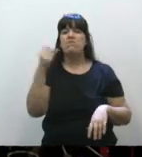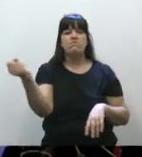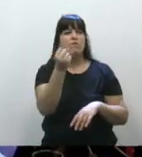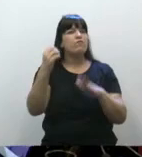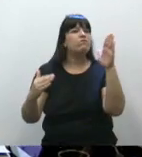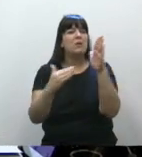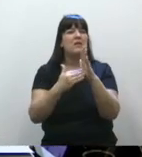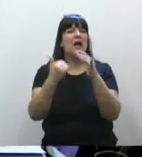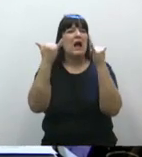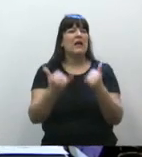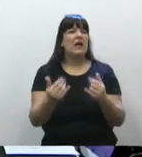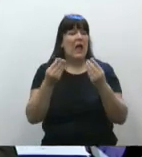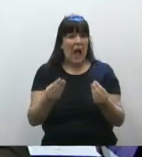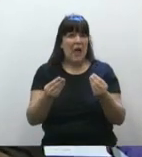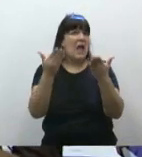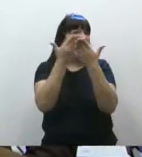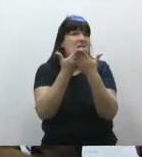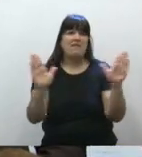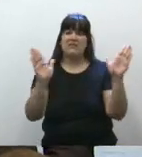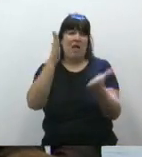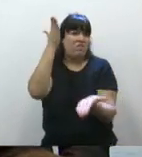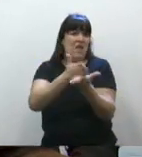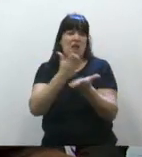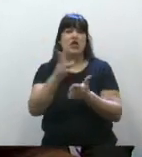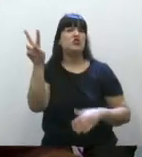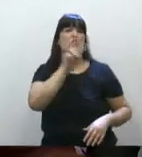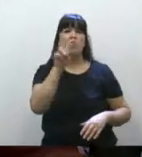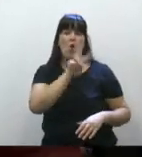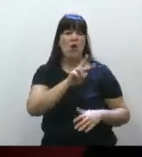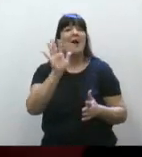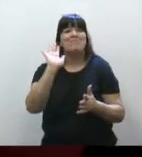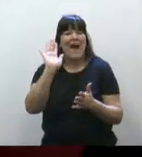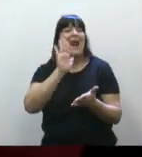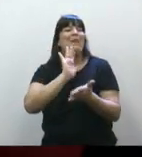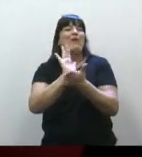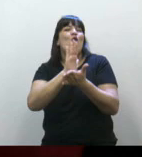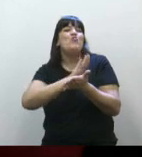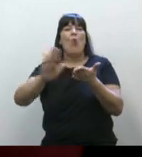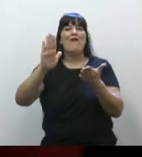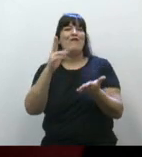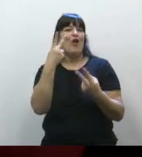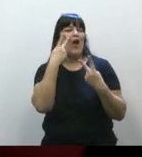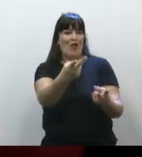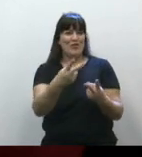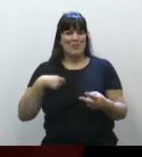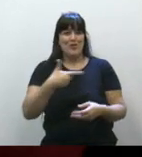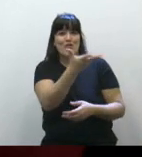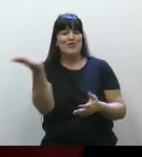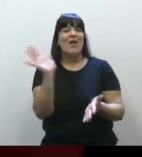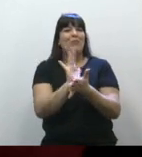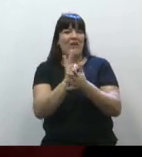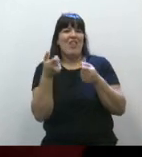implica la libertad y el derecho de la mujer como un nuevo reconocimiento social pero también